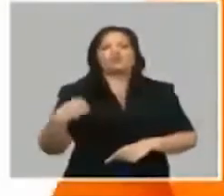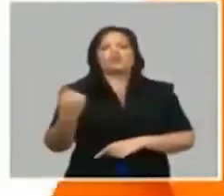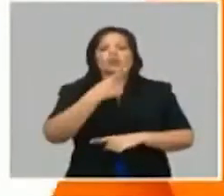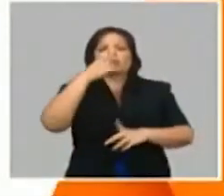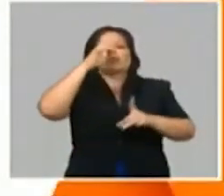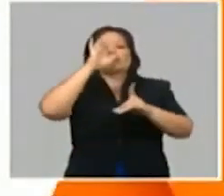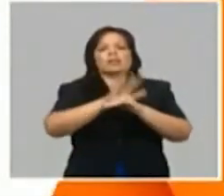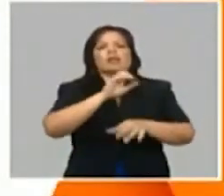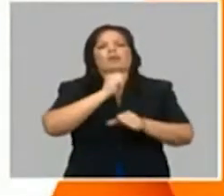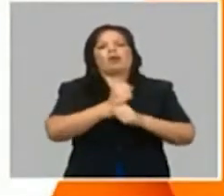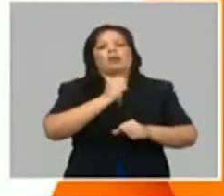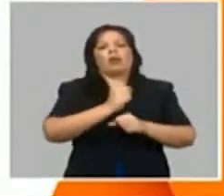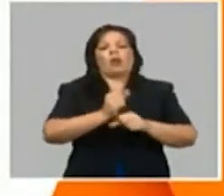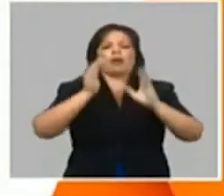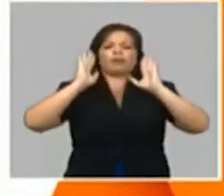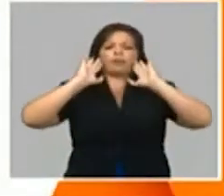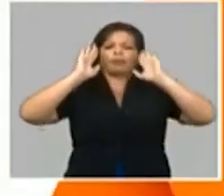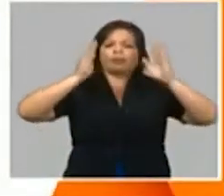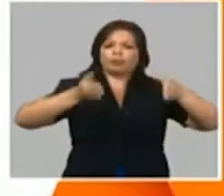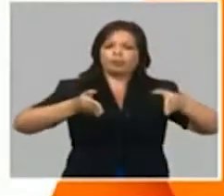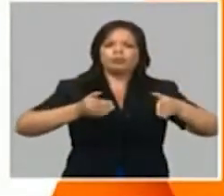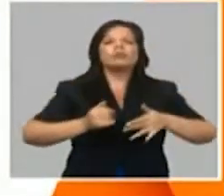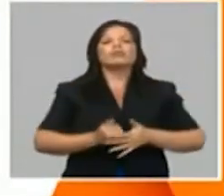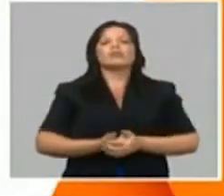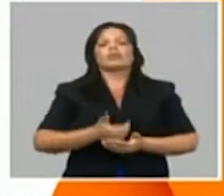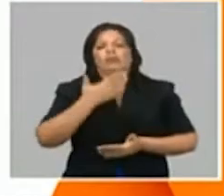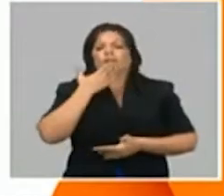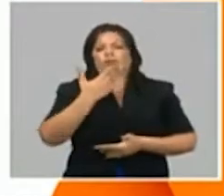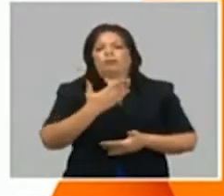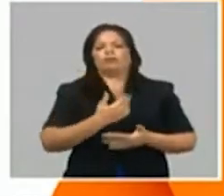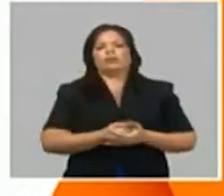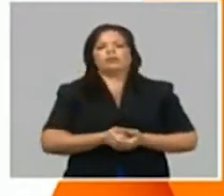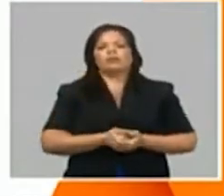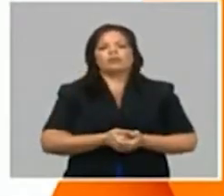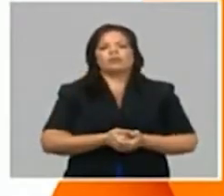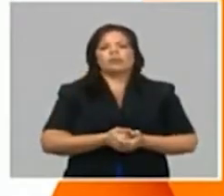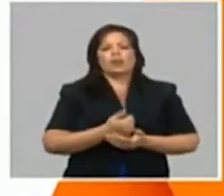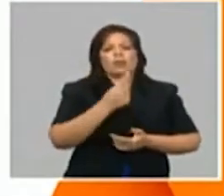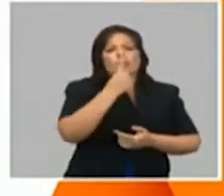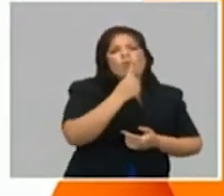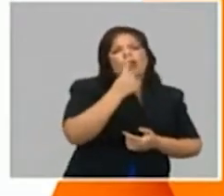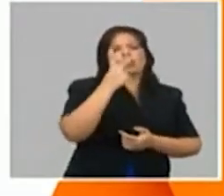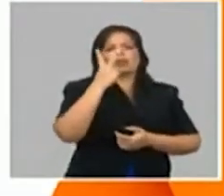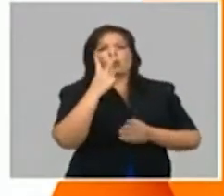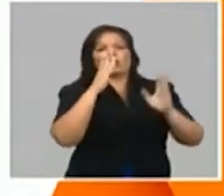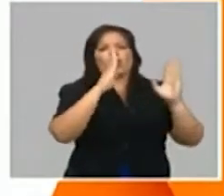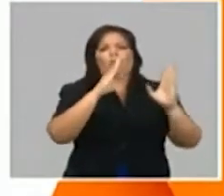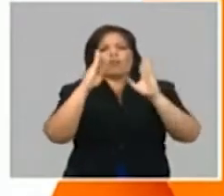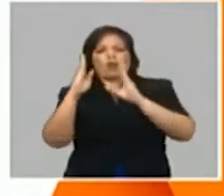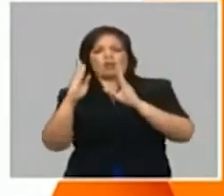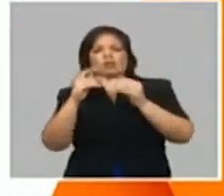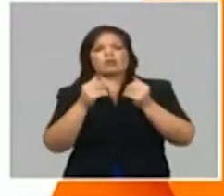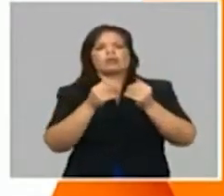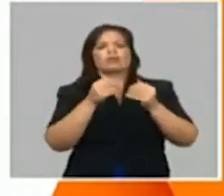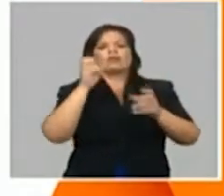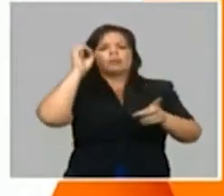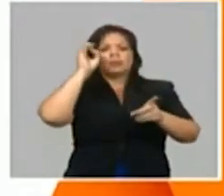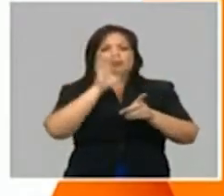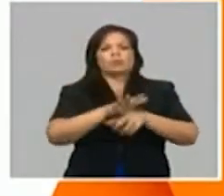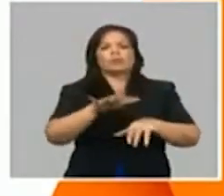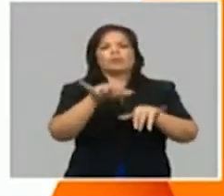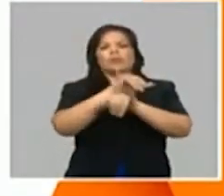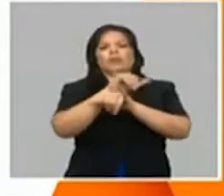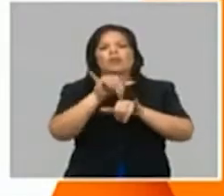porque merece la pena. En la primera y segunda fase se abrirán además la